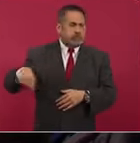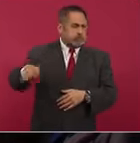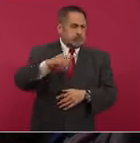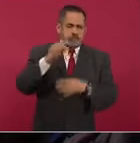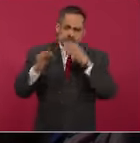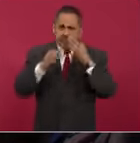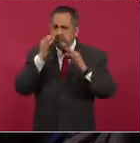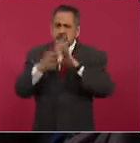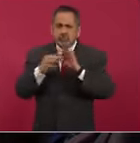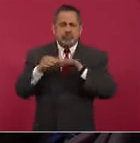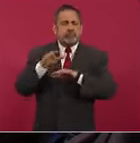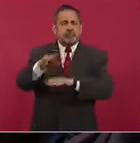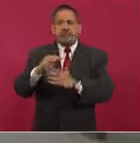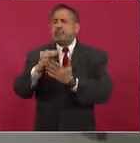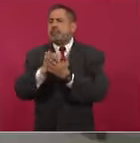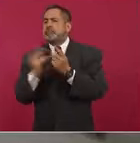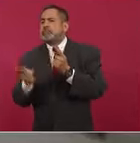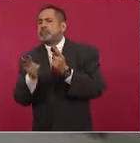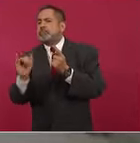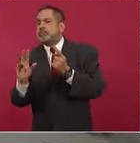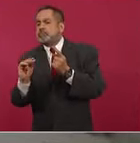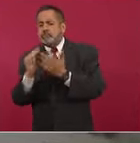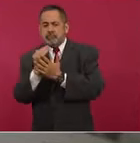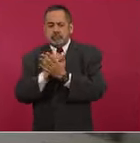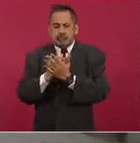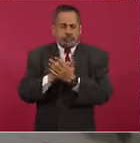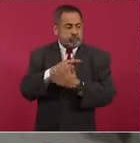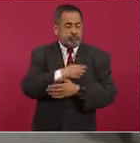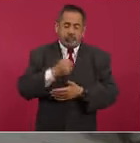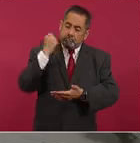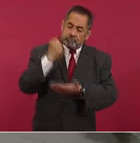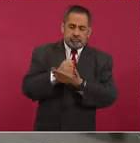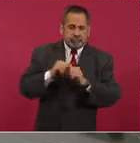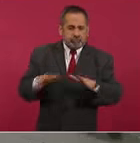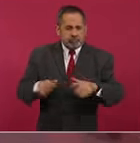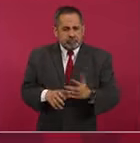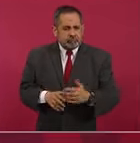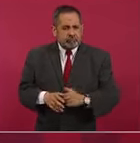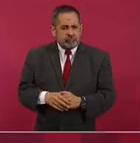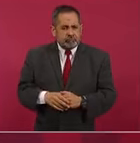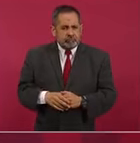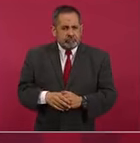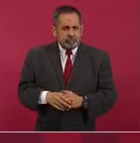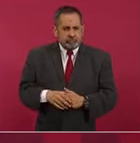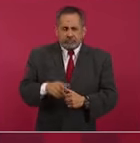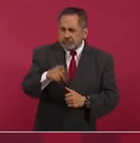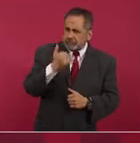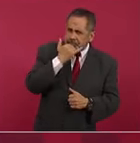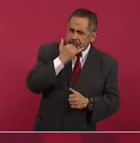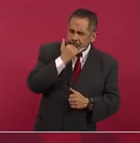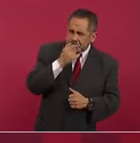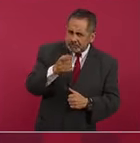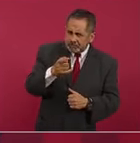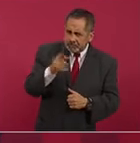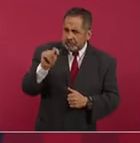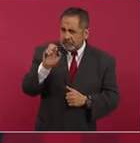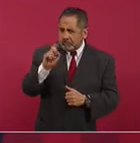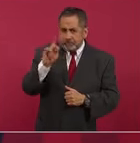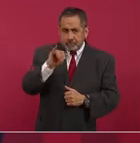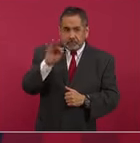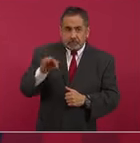revocación de mandato, señor presidente. No sé ¿Qué resolvieron? ¿Anulan el